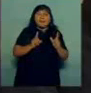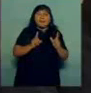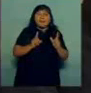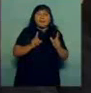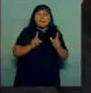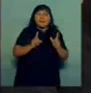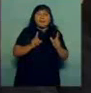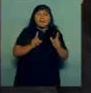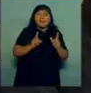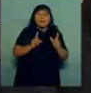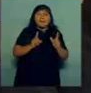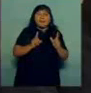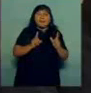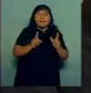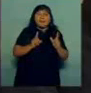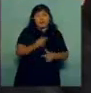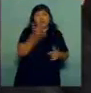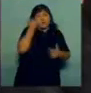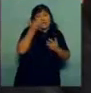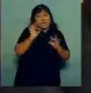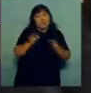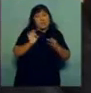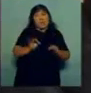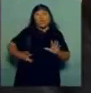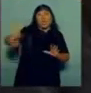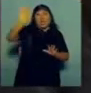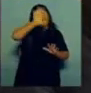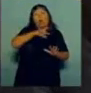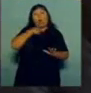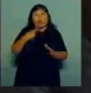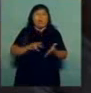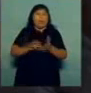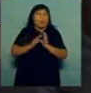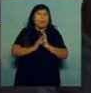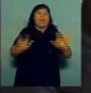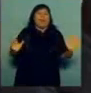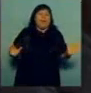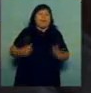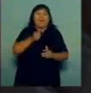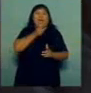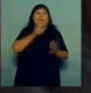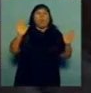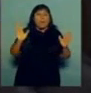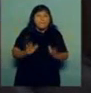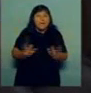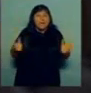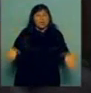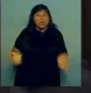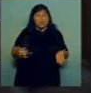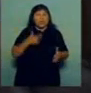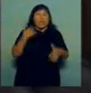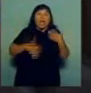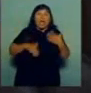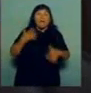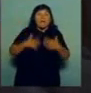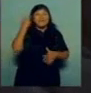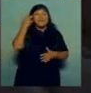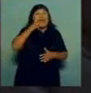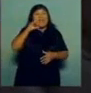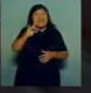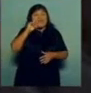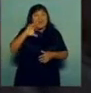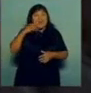baja, ya está toda la provincia de Jujuy declarada en emergencia hídrica, así que lo que